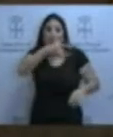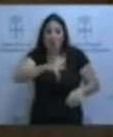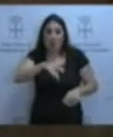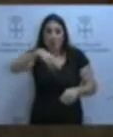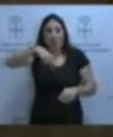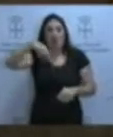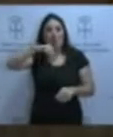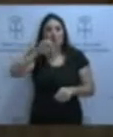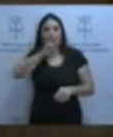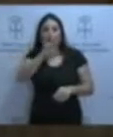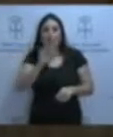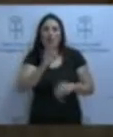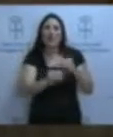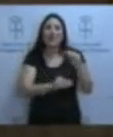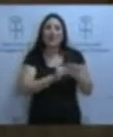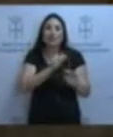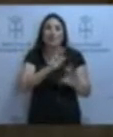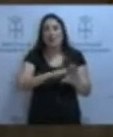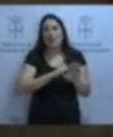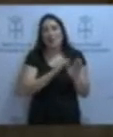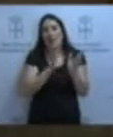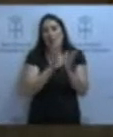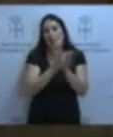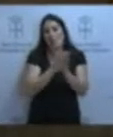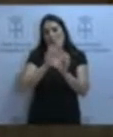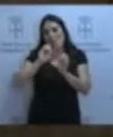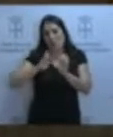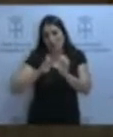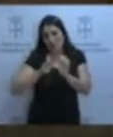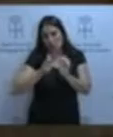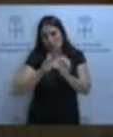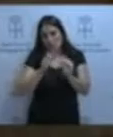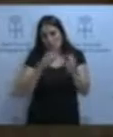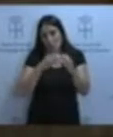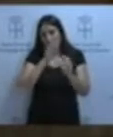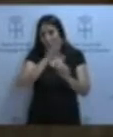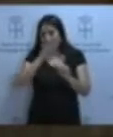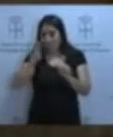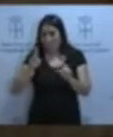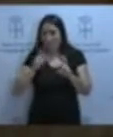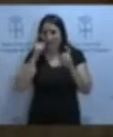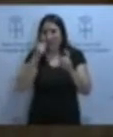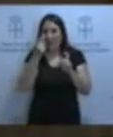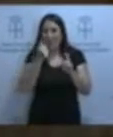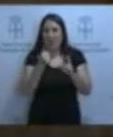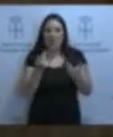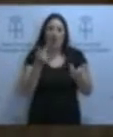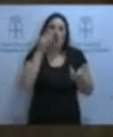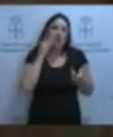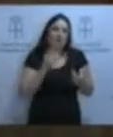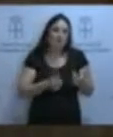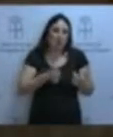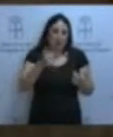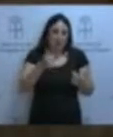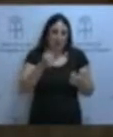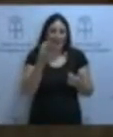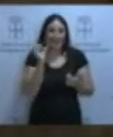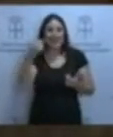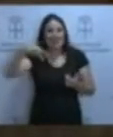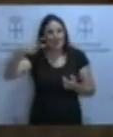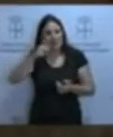hecho para que los compañeros y excompañeros del Partido Popular blanqueasen dinero, porque configuraban un gobierno de la vergüenza. Eso dijo Pedro Sánchez entonces.